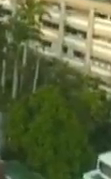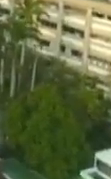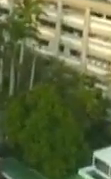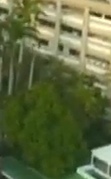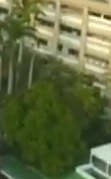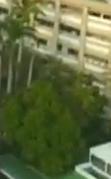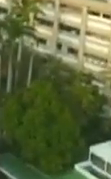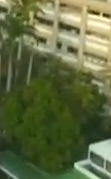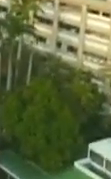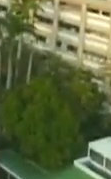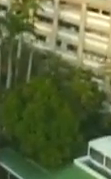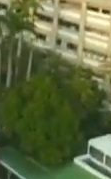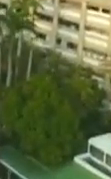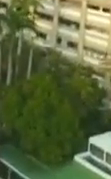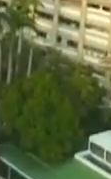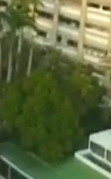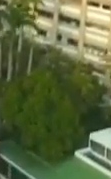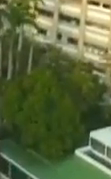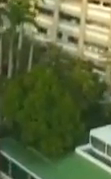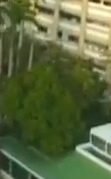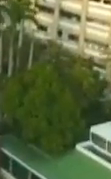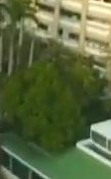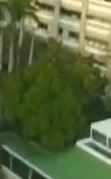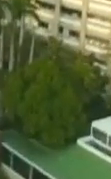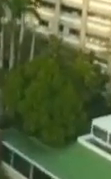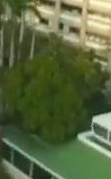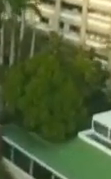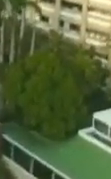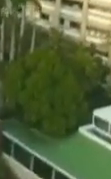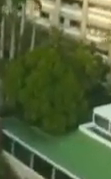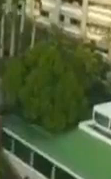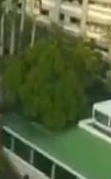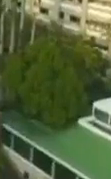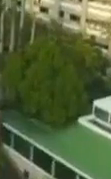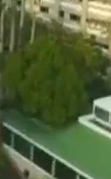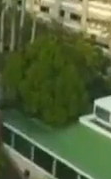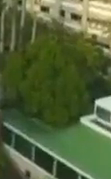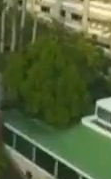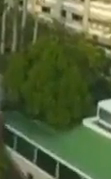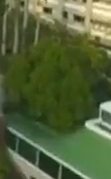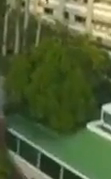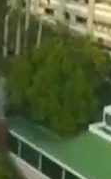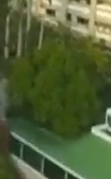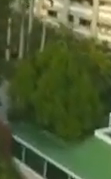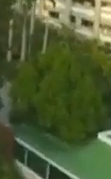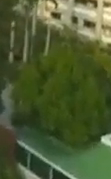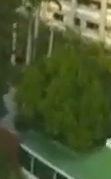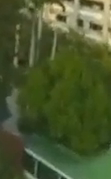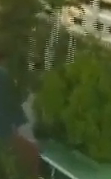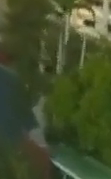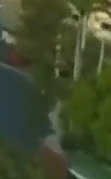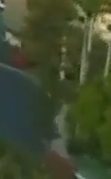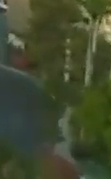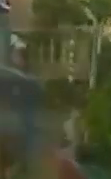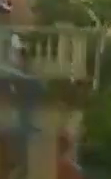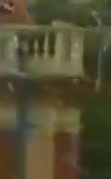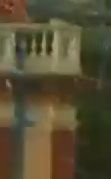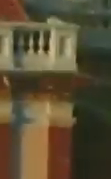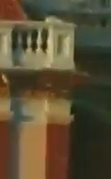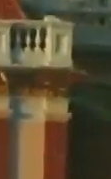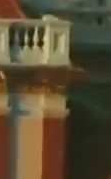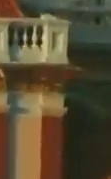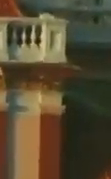la transformación de las leyes del poder popular, actividad que estará presidida por el presidente constitucional de la República